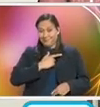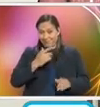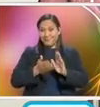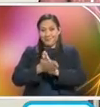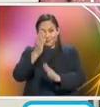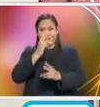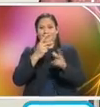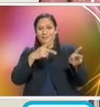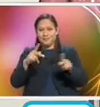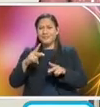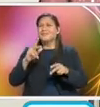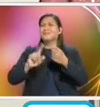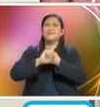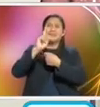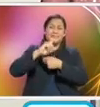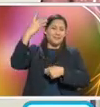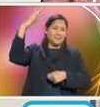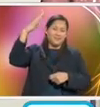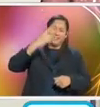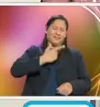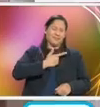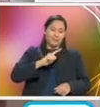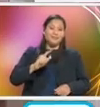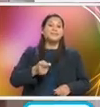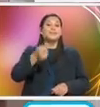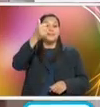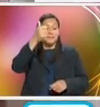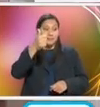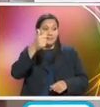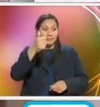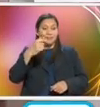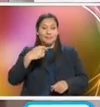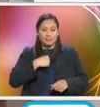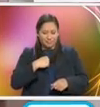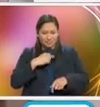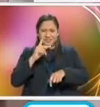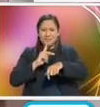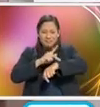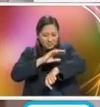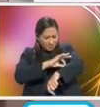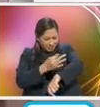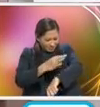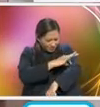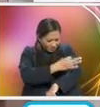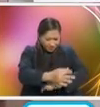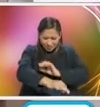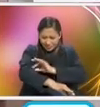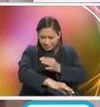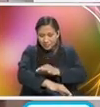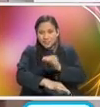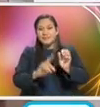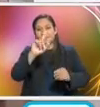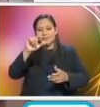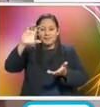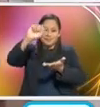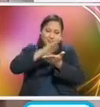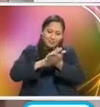tenido broncas con el sol, entonces a mí la primera vez me despellejé como loco cuando era chiquito. Después ya me barnizaban